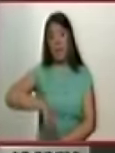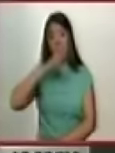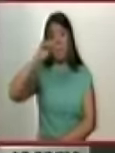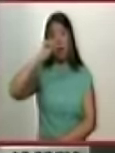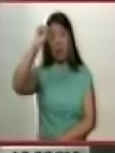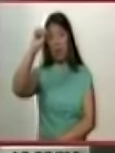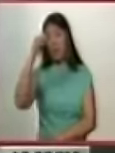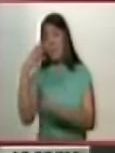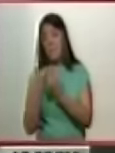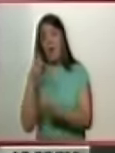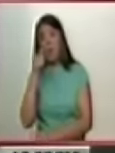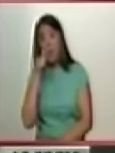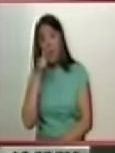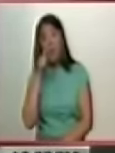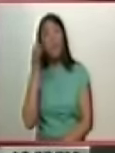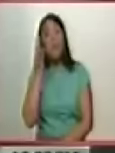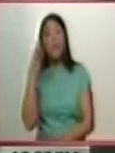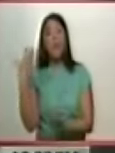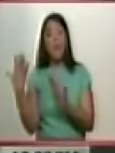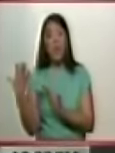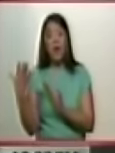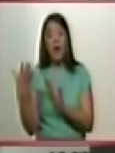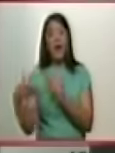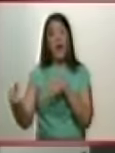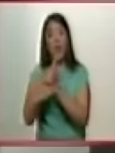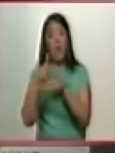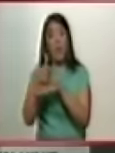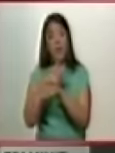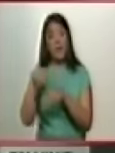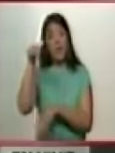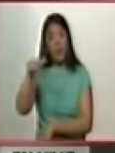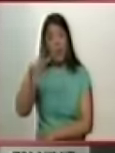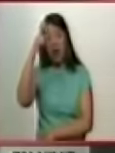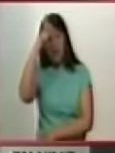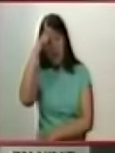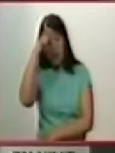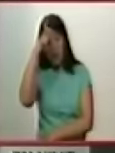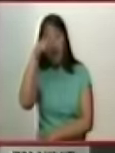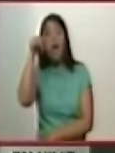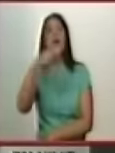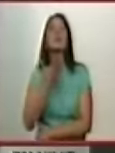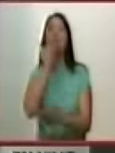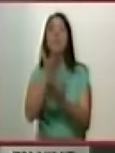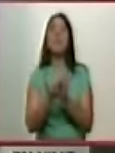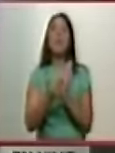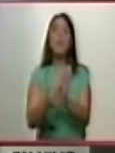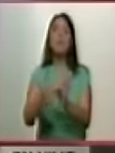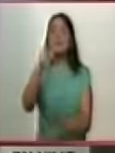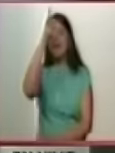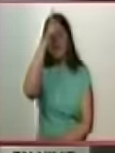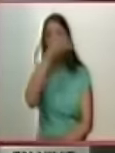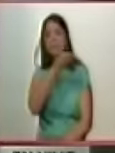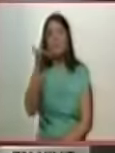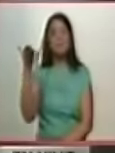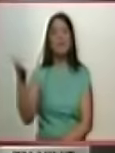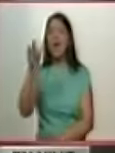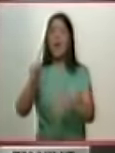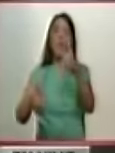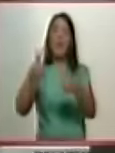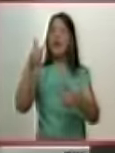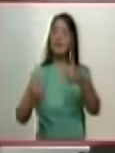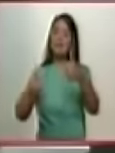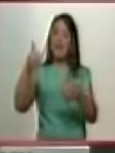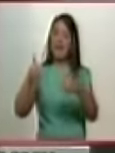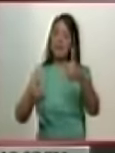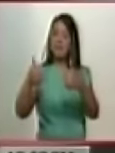la gobernadora de Falcón, responsable del partido en Falcón, aquí está la propuesta de Falcón para los candidatos que